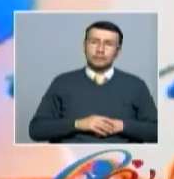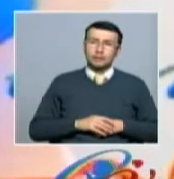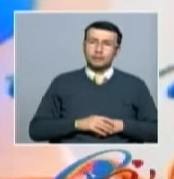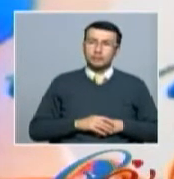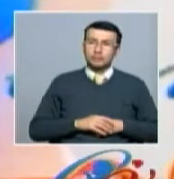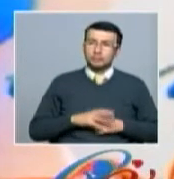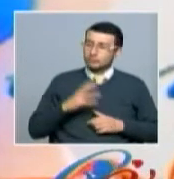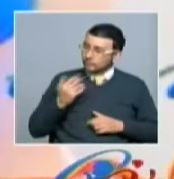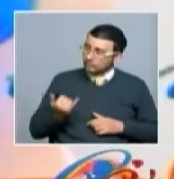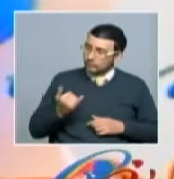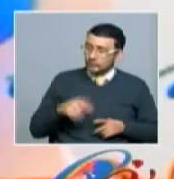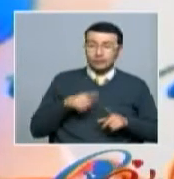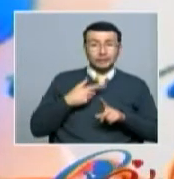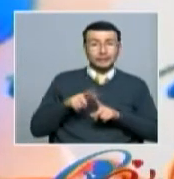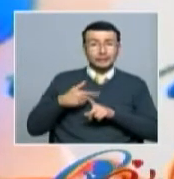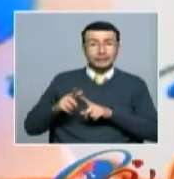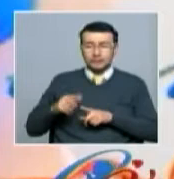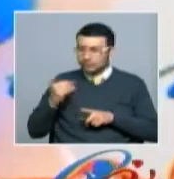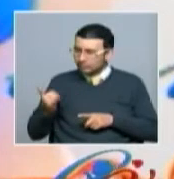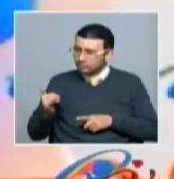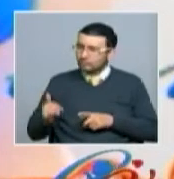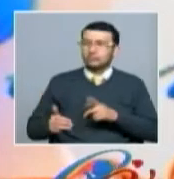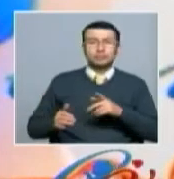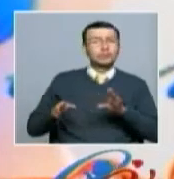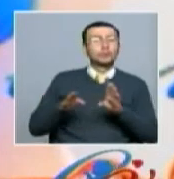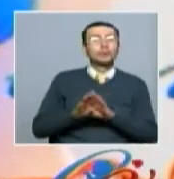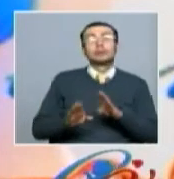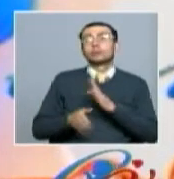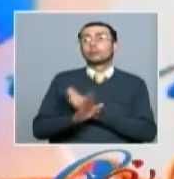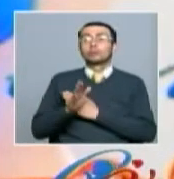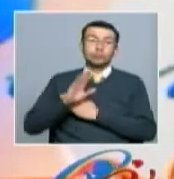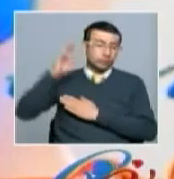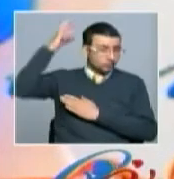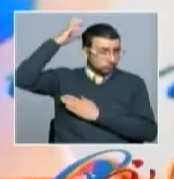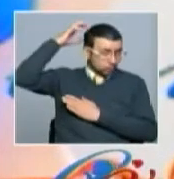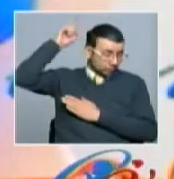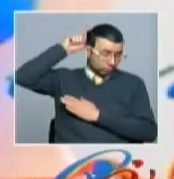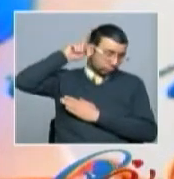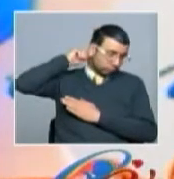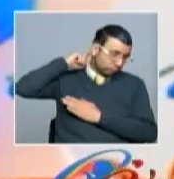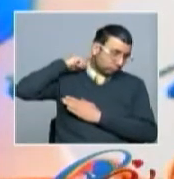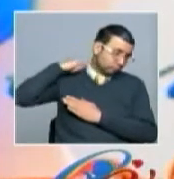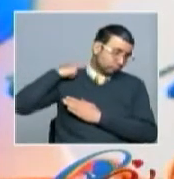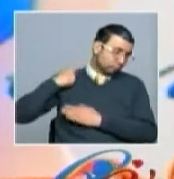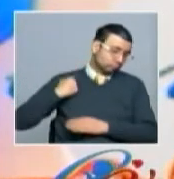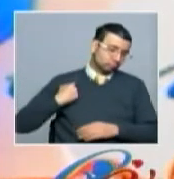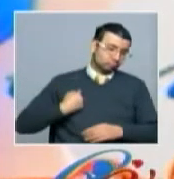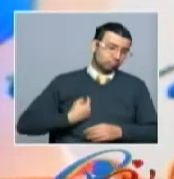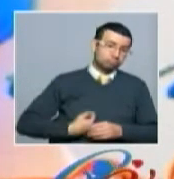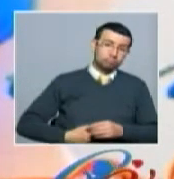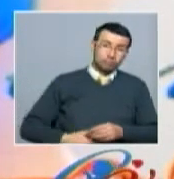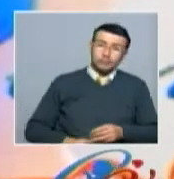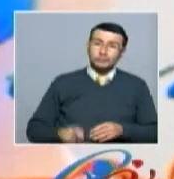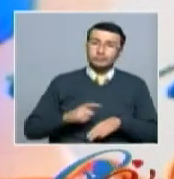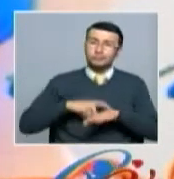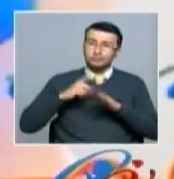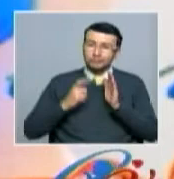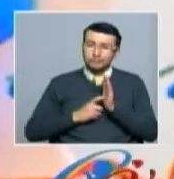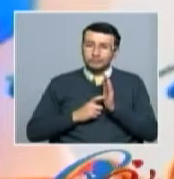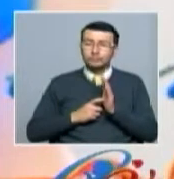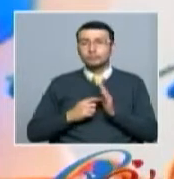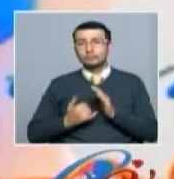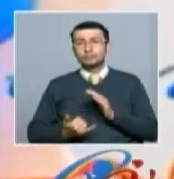ramas lumbares y sacras que son continuación de la médula, cuando ya la médula termina con el cono terminal en el borde inferior